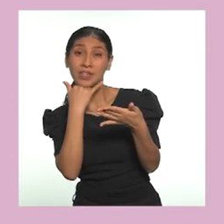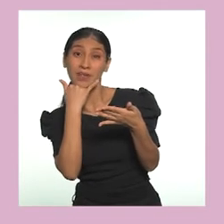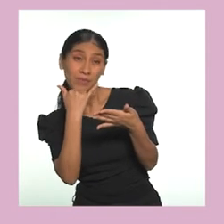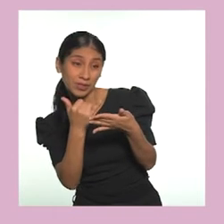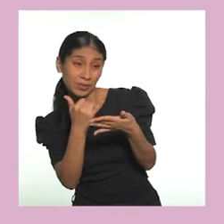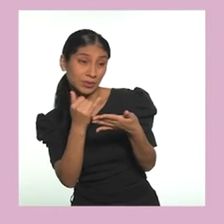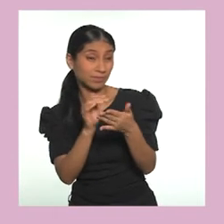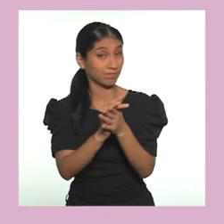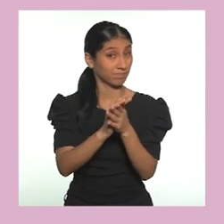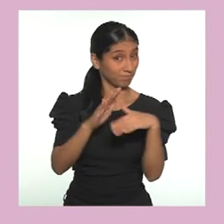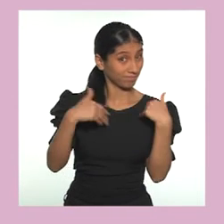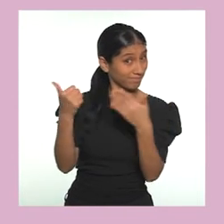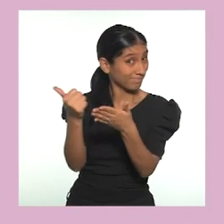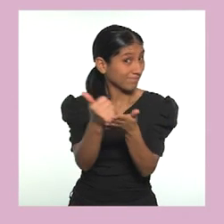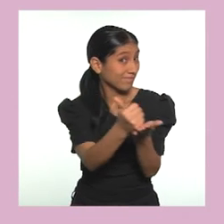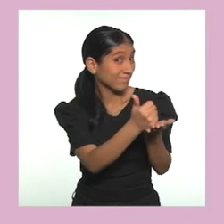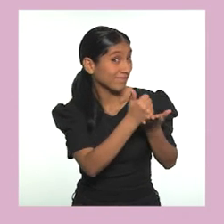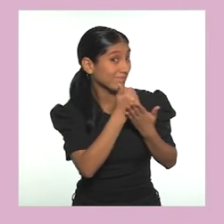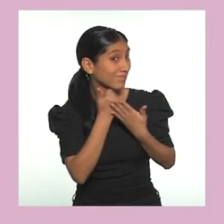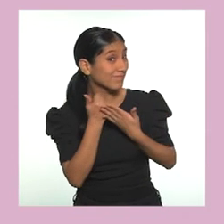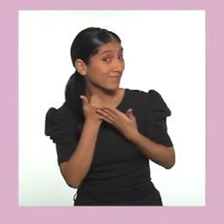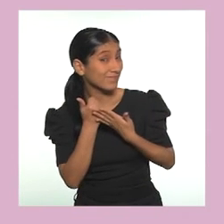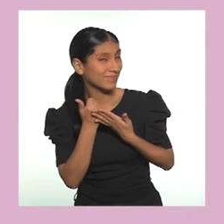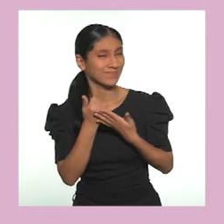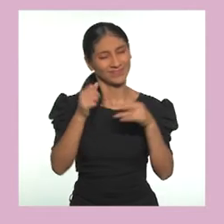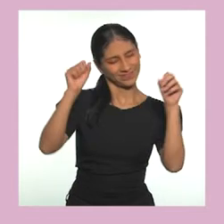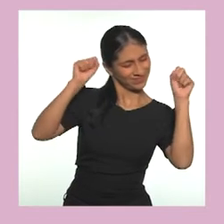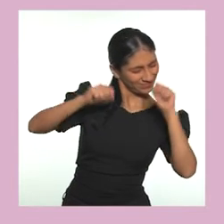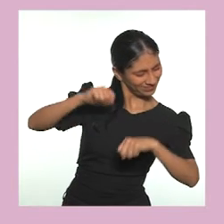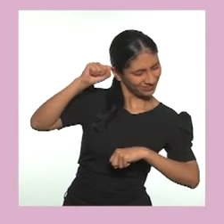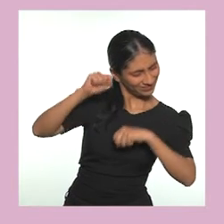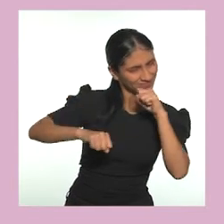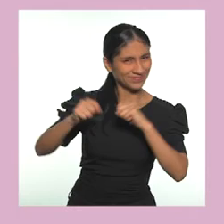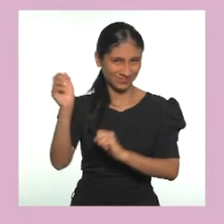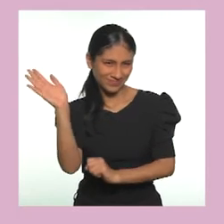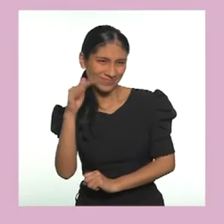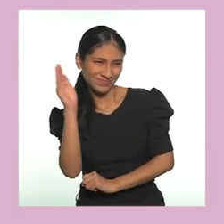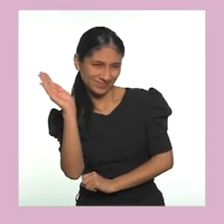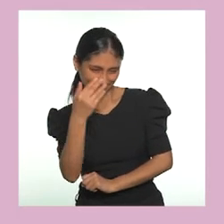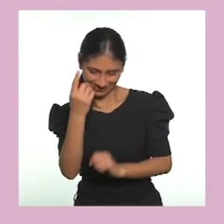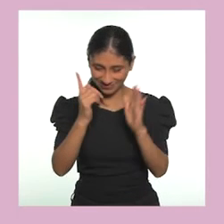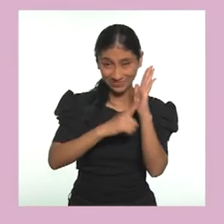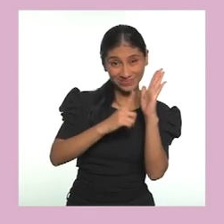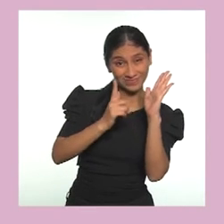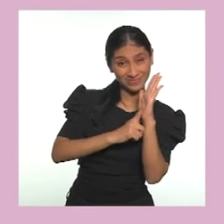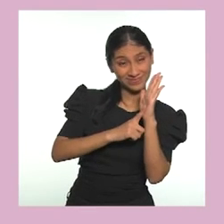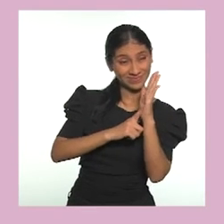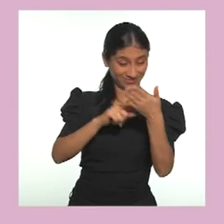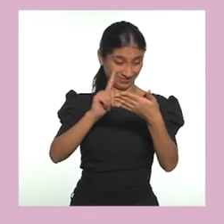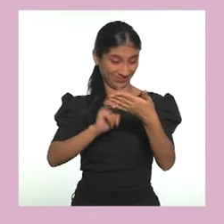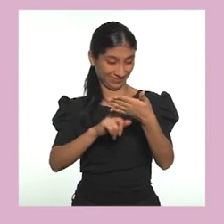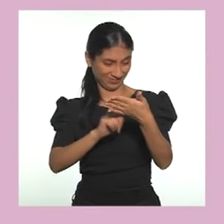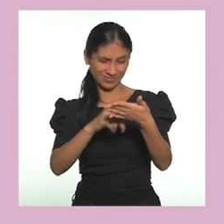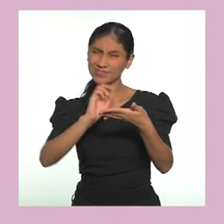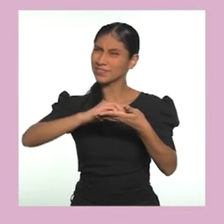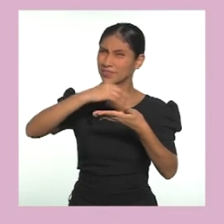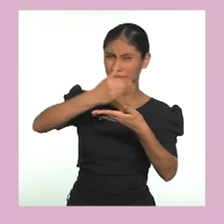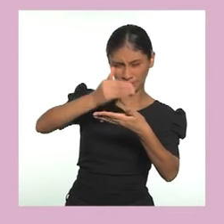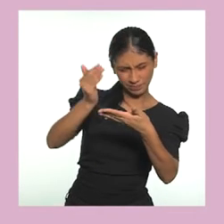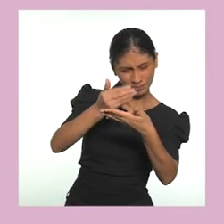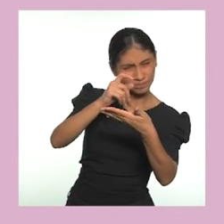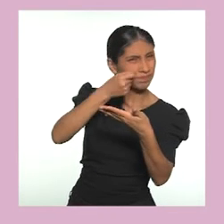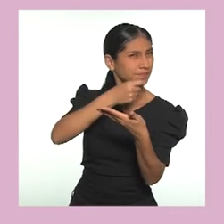qué pasó. ¿Me puedes ayudar? Claro, Sammy. Ven, mira. Aquí